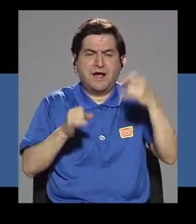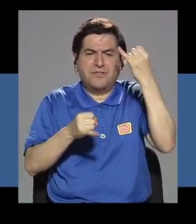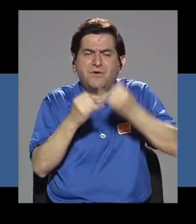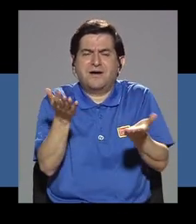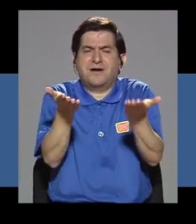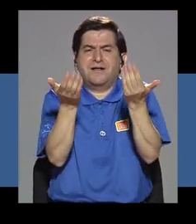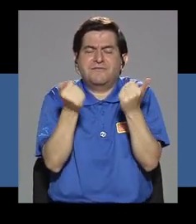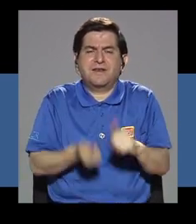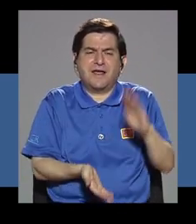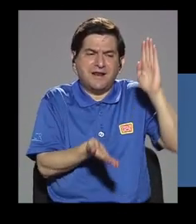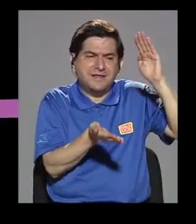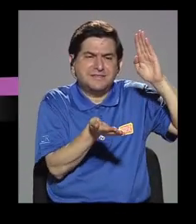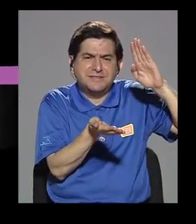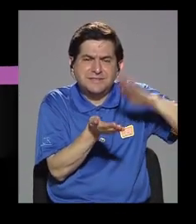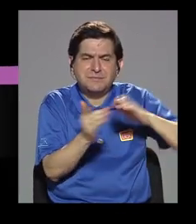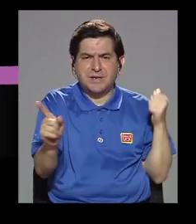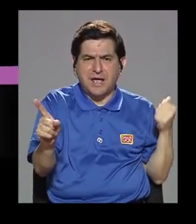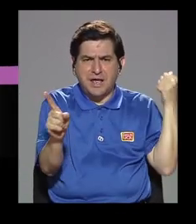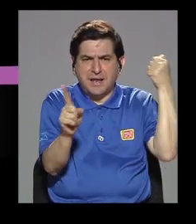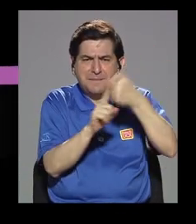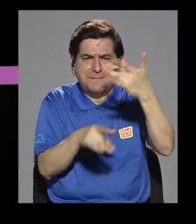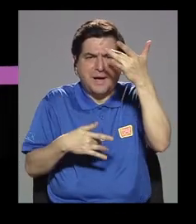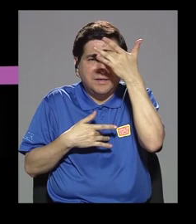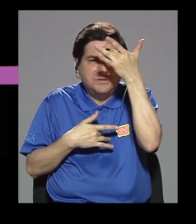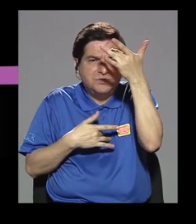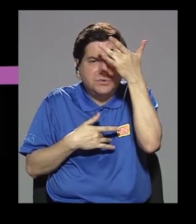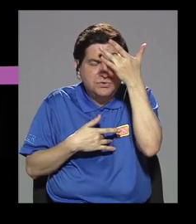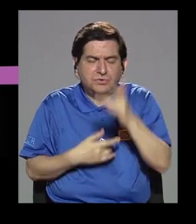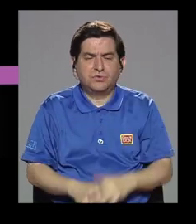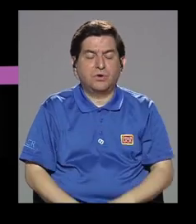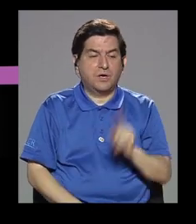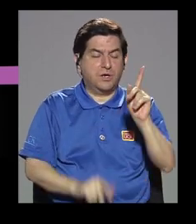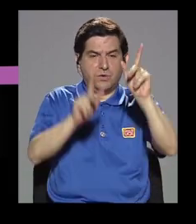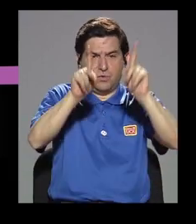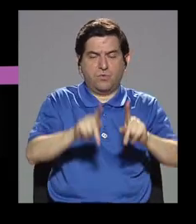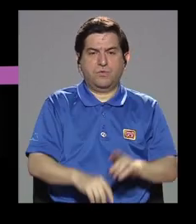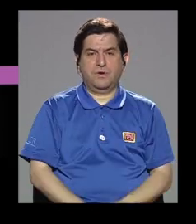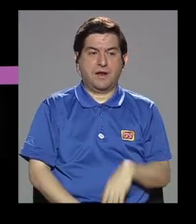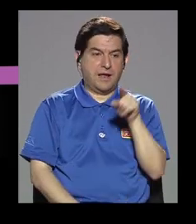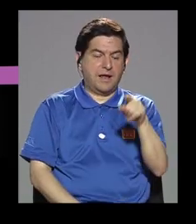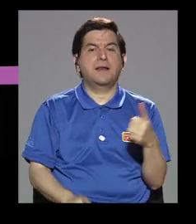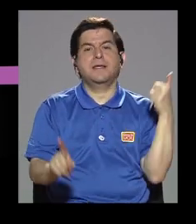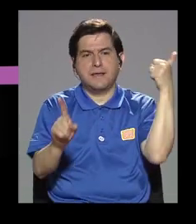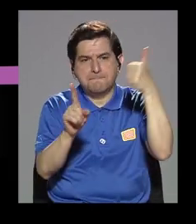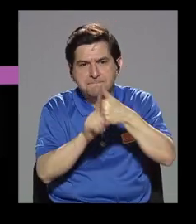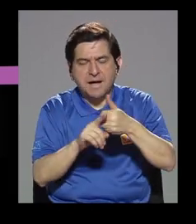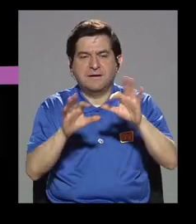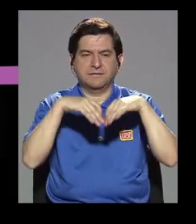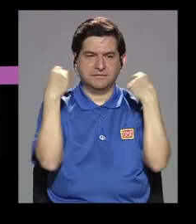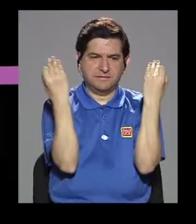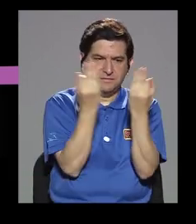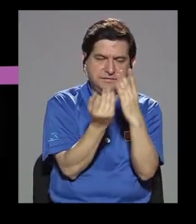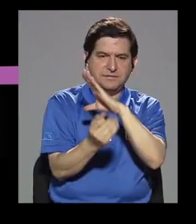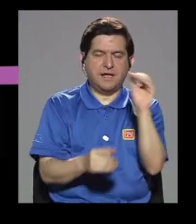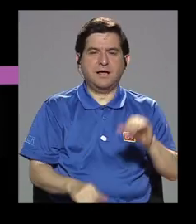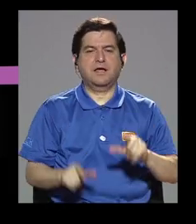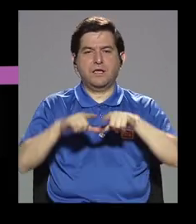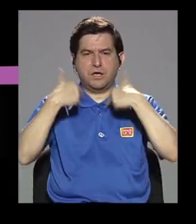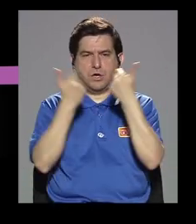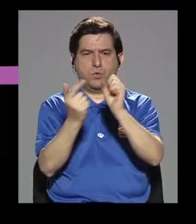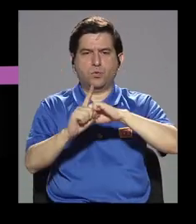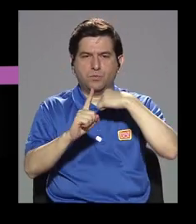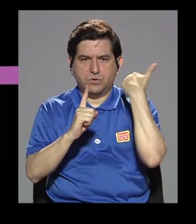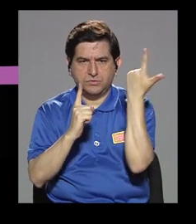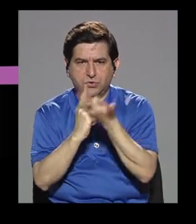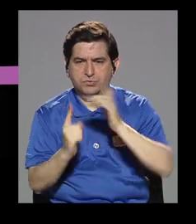al final lo que queremos es minimizar el impacto de una enfermedad sobre una persona que a su vez tiene impacto sobre su familia y sobre su